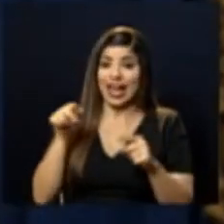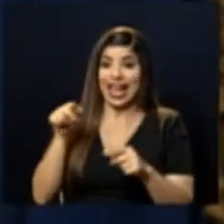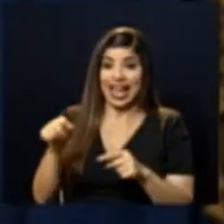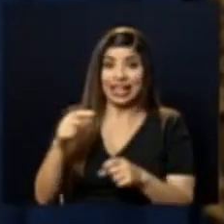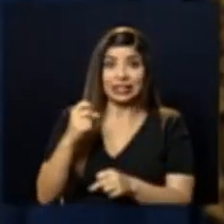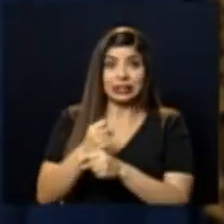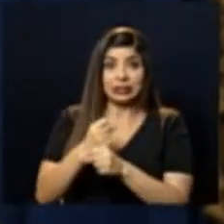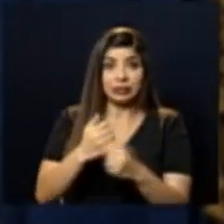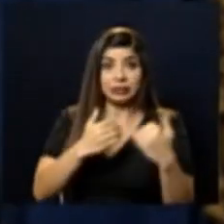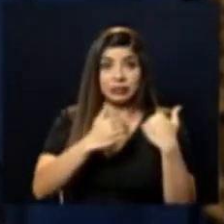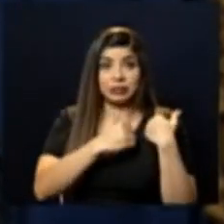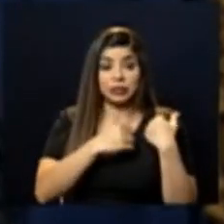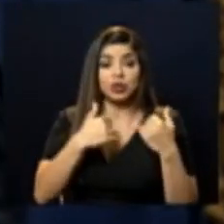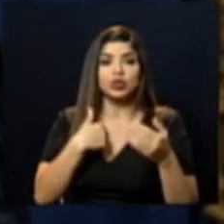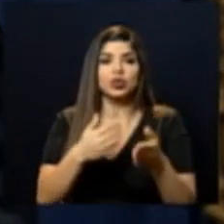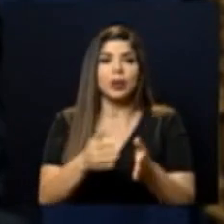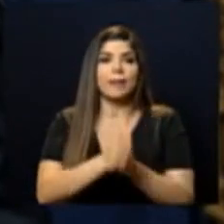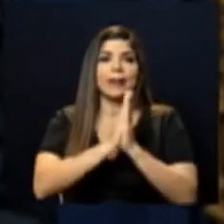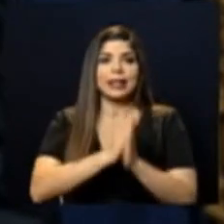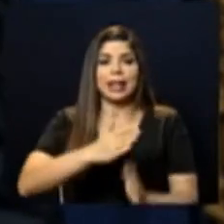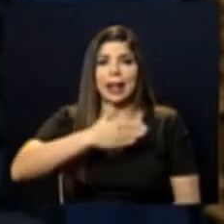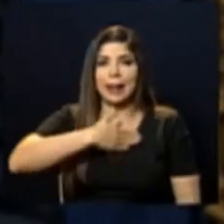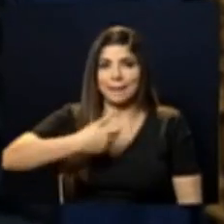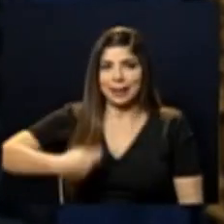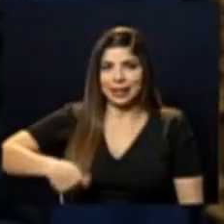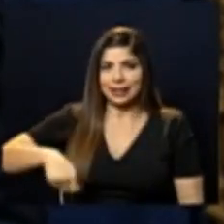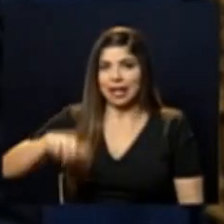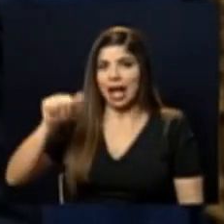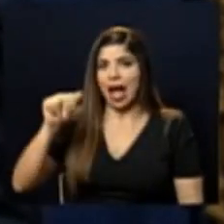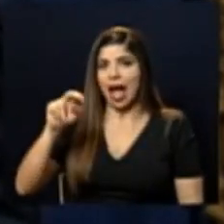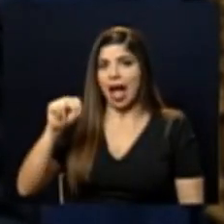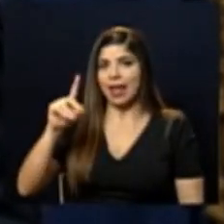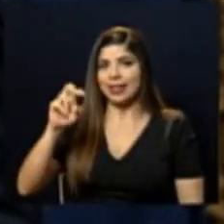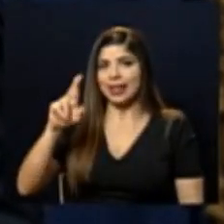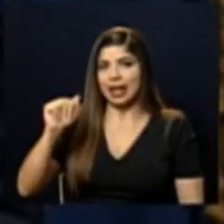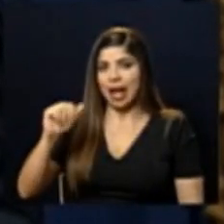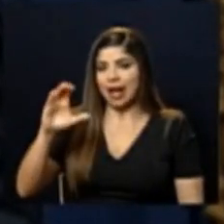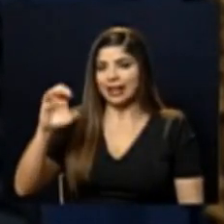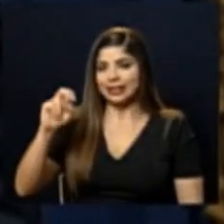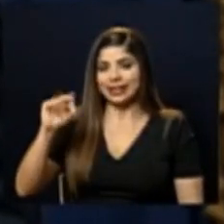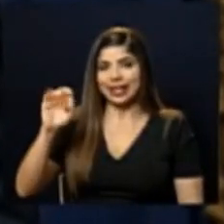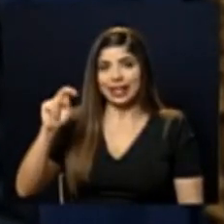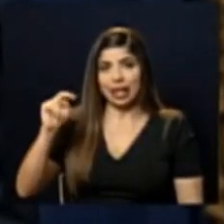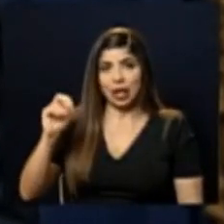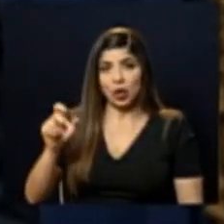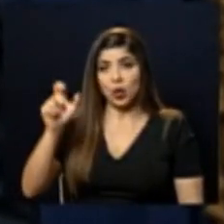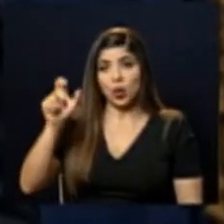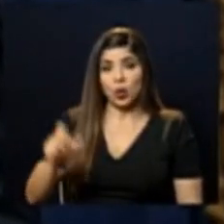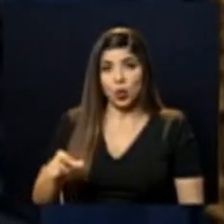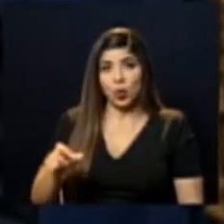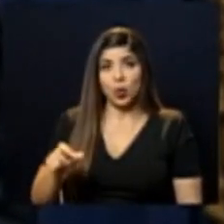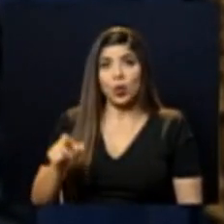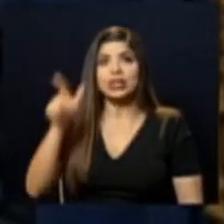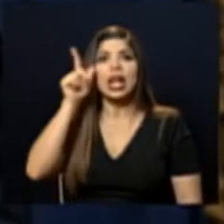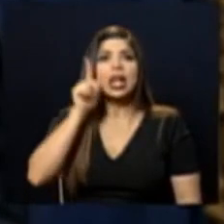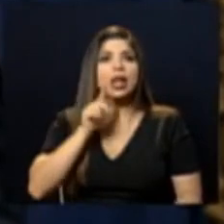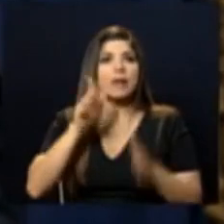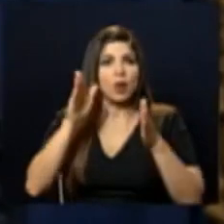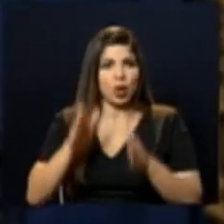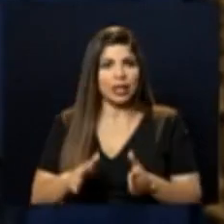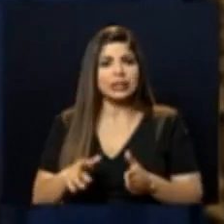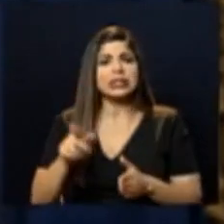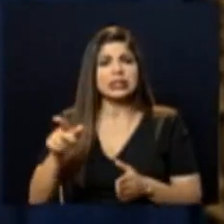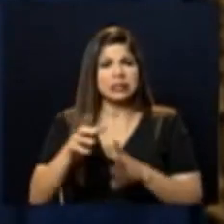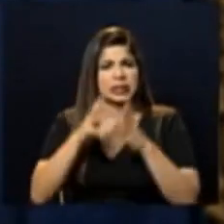pedido a la presidenta ejecutiva, Andrea Centeno. Andrea es una limonense